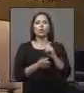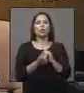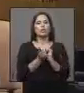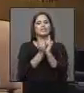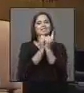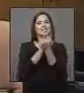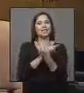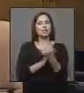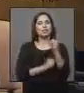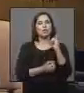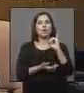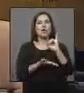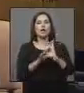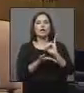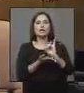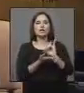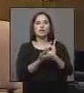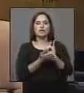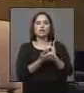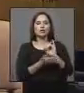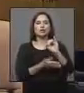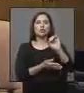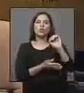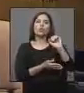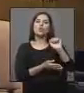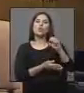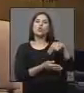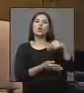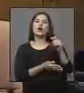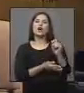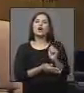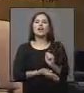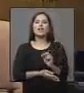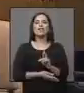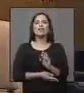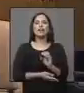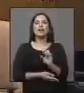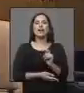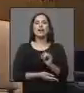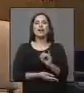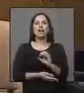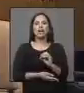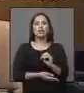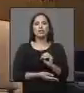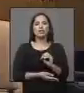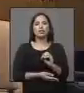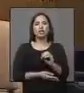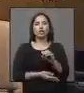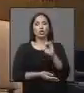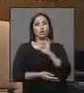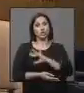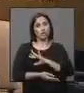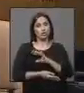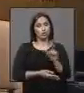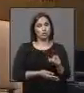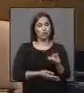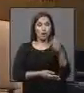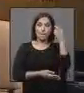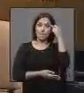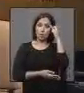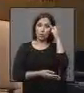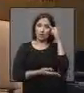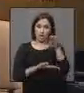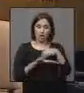Instituto Antártico Chileno, que era una especie de duty free que estaba instalado en Providencia y se llamaba Instituto Antártico Chileno,